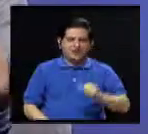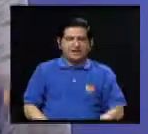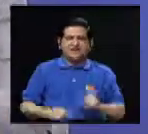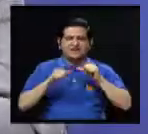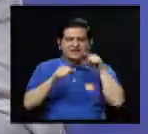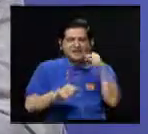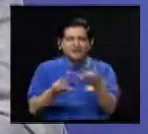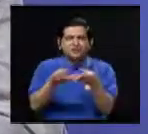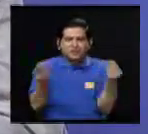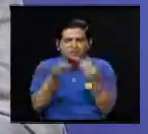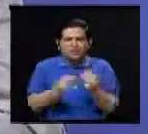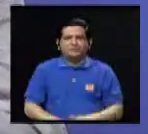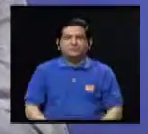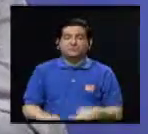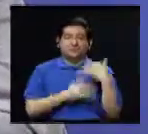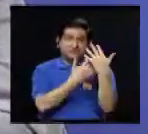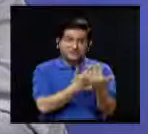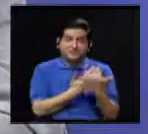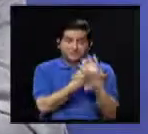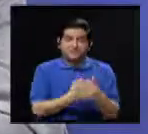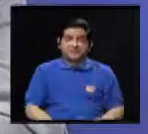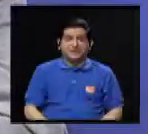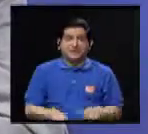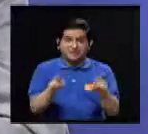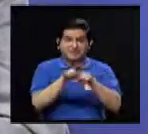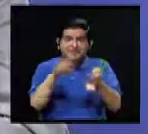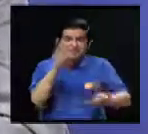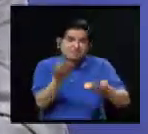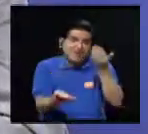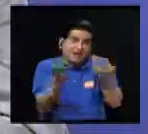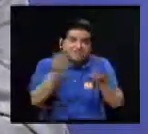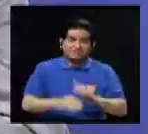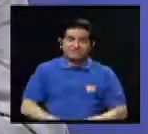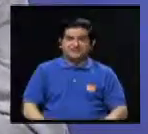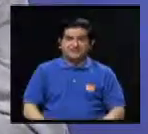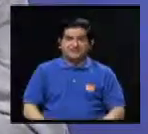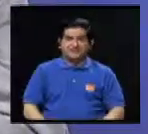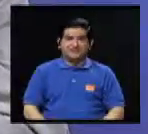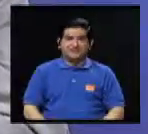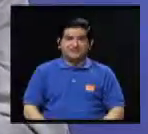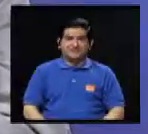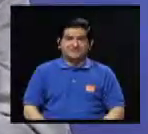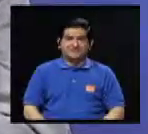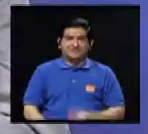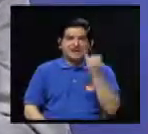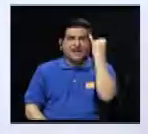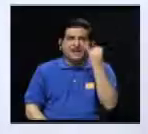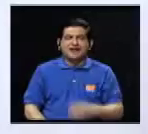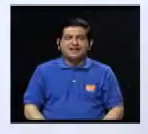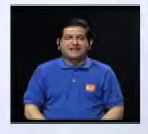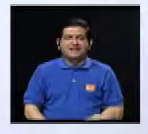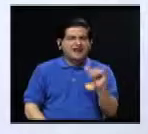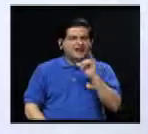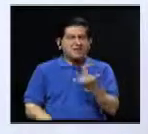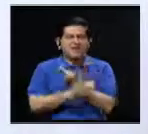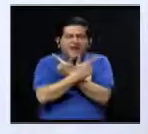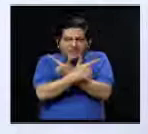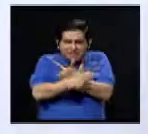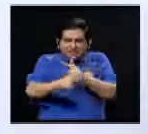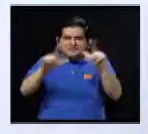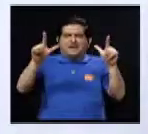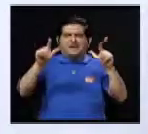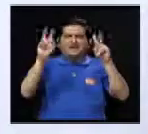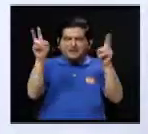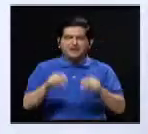seguís produciendo, y esperamos, incluso podría ser dentro de la línea de Salir a Volar,